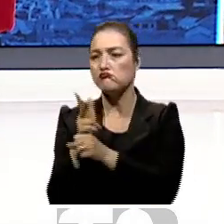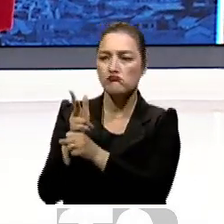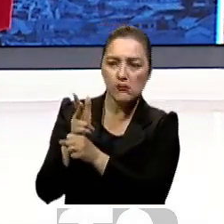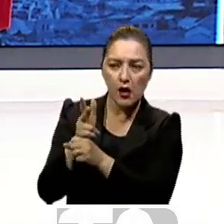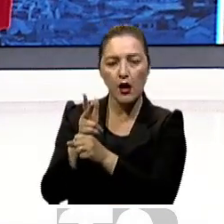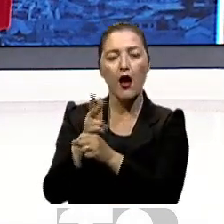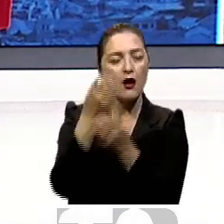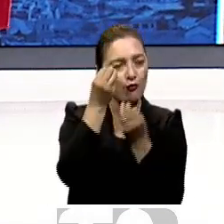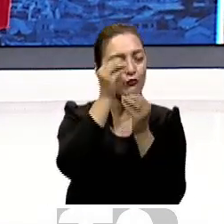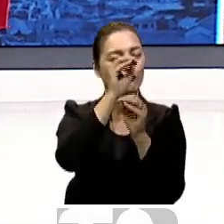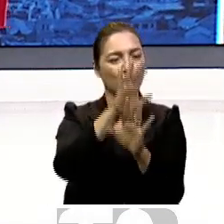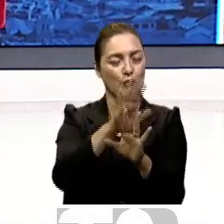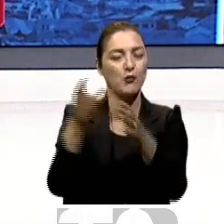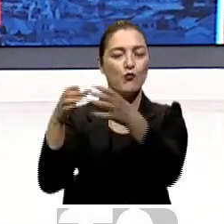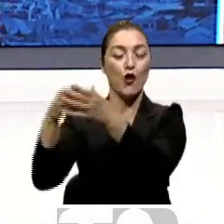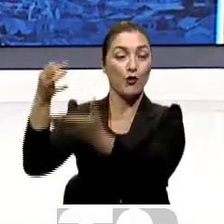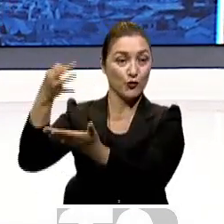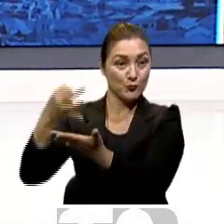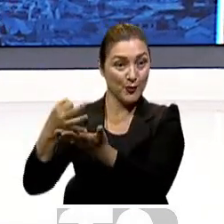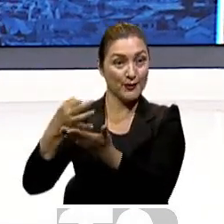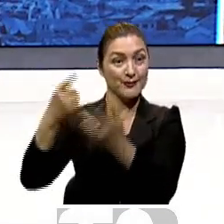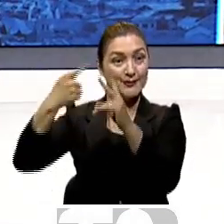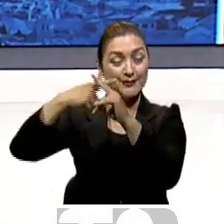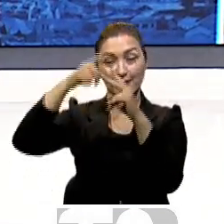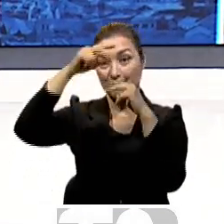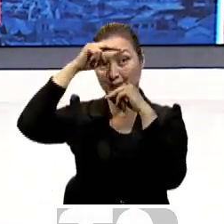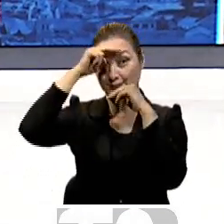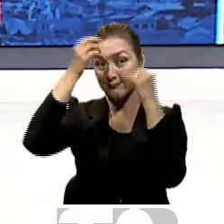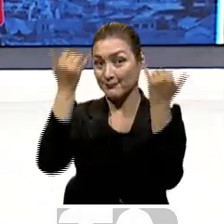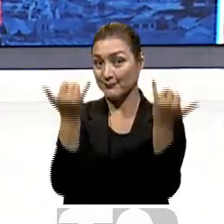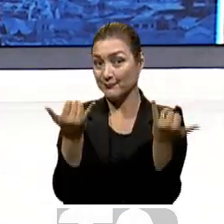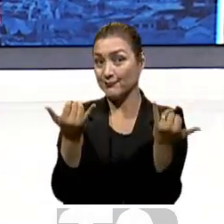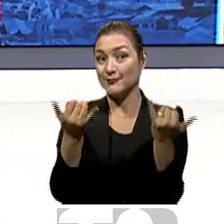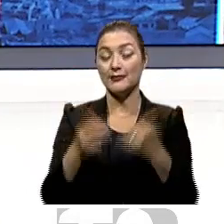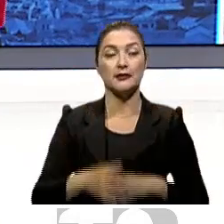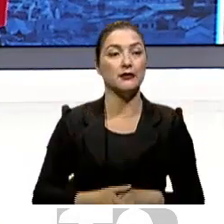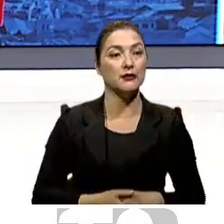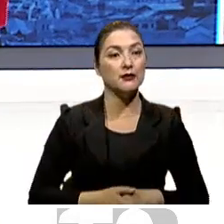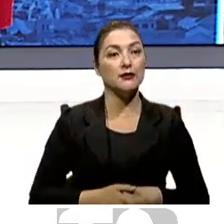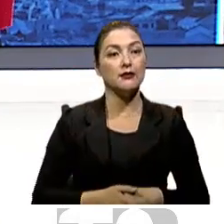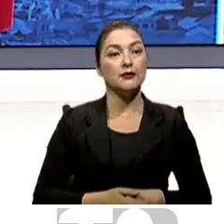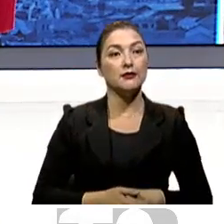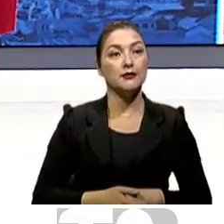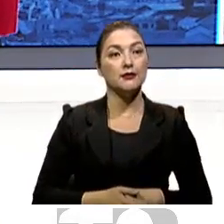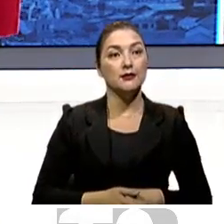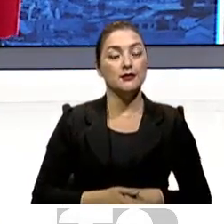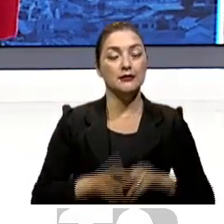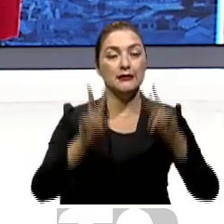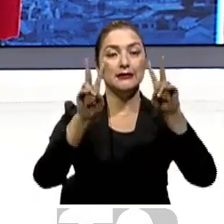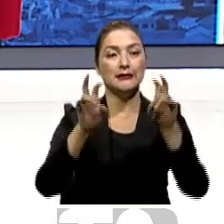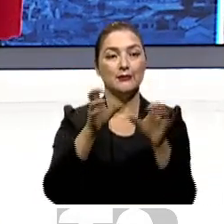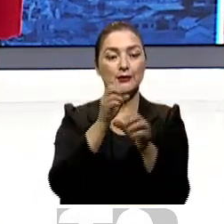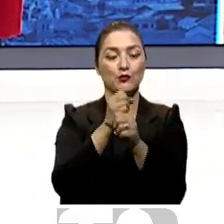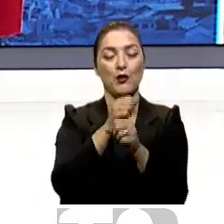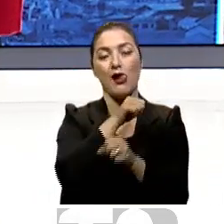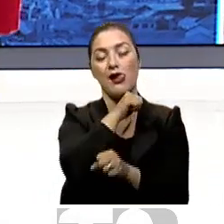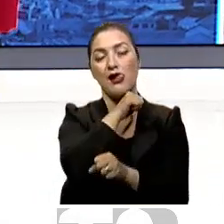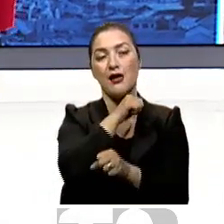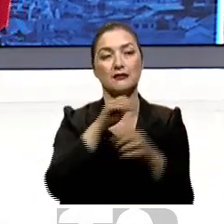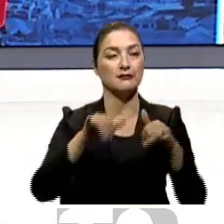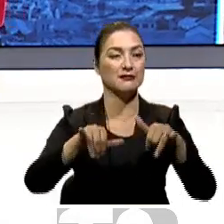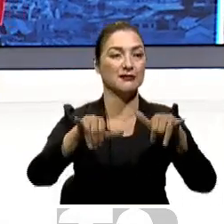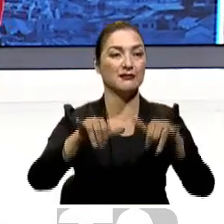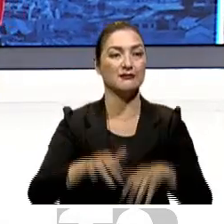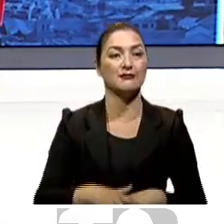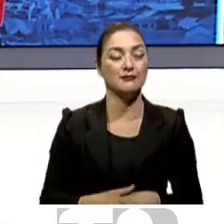lo que sucede en el volcán Cotopaxi. Vamos a empezar ya las noticias. Lastimosamente, seguimos con temas de inseguridad. Y